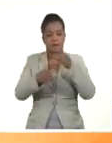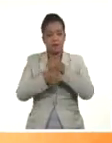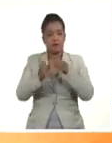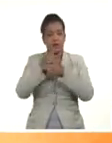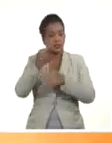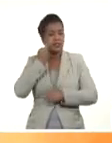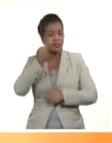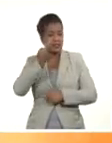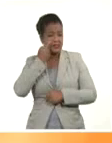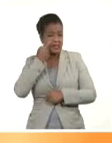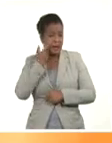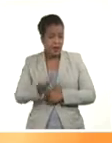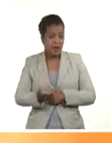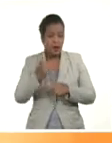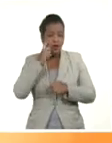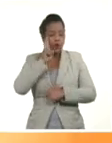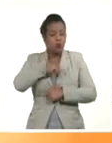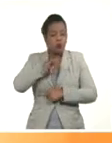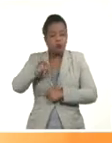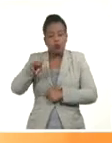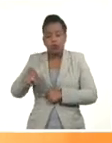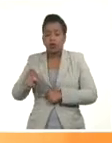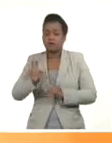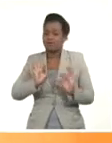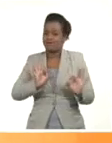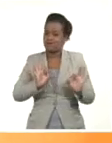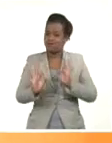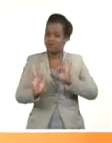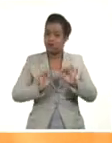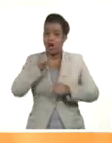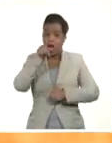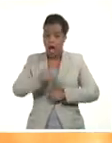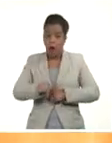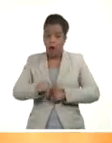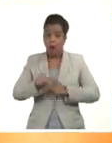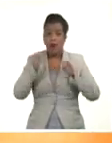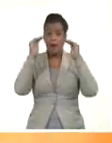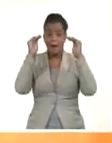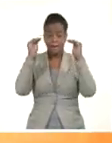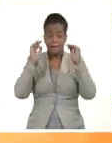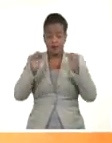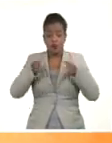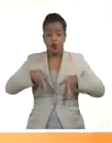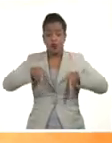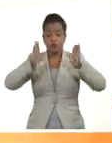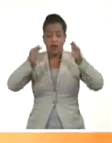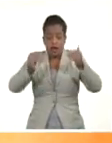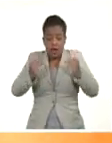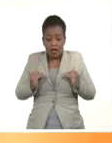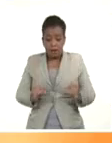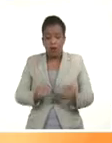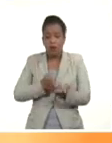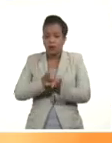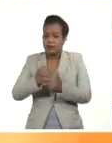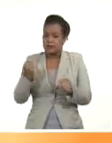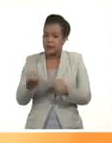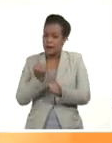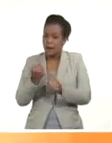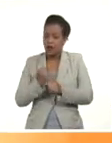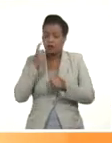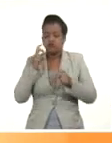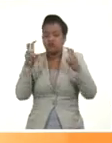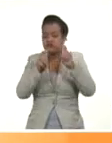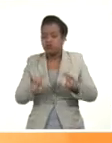en las imágenes, con todo el cuidado. Y ahora en el sótano del hotel se continúan los trabajos precisamente ante la